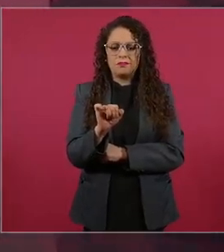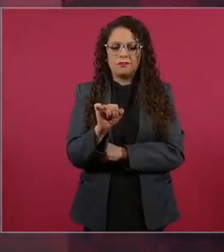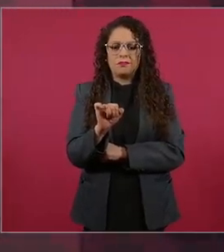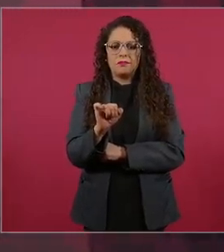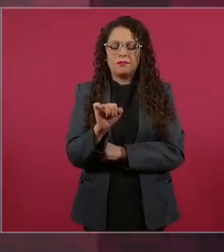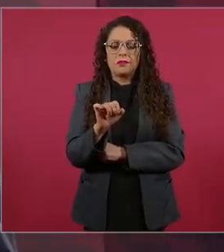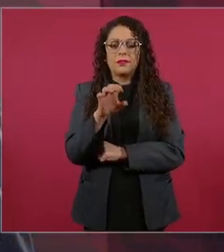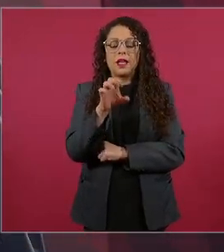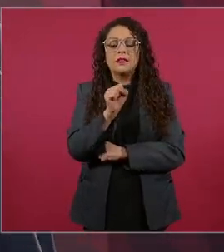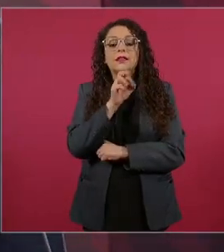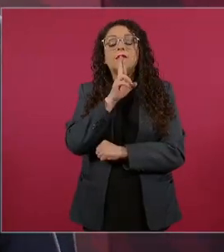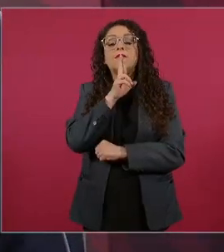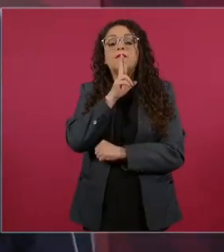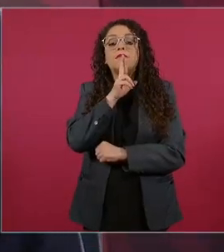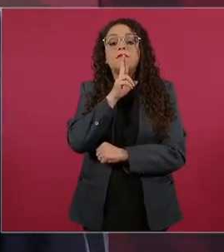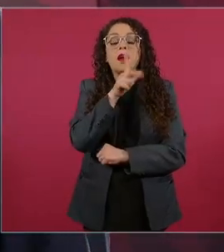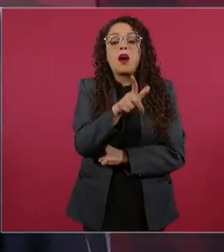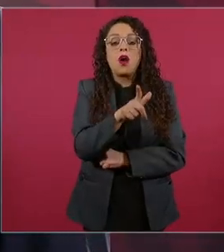haya